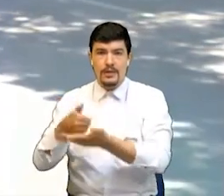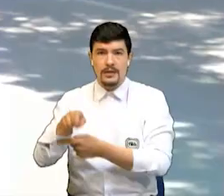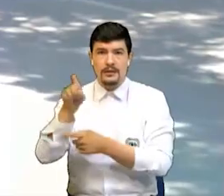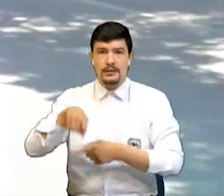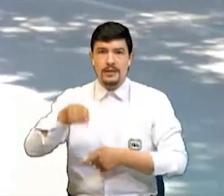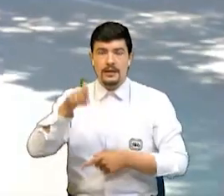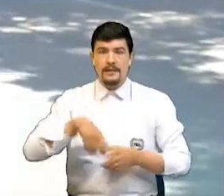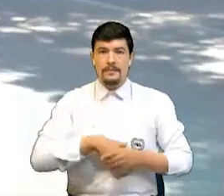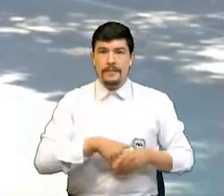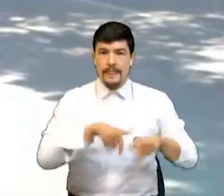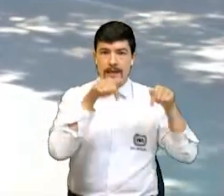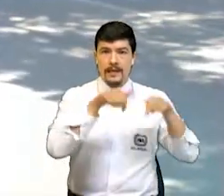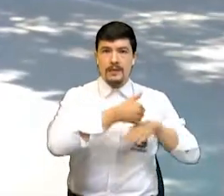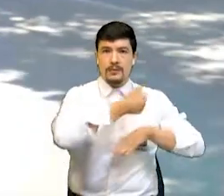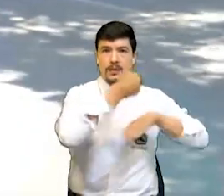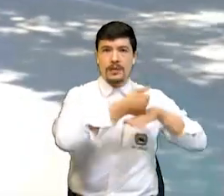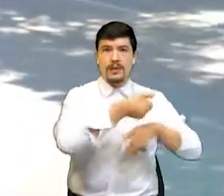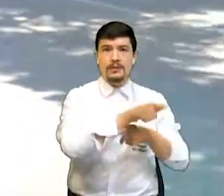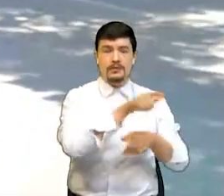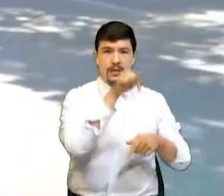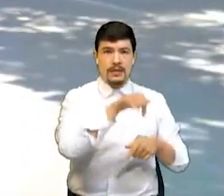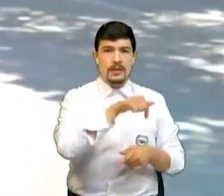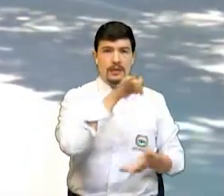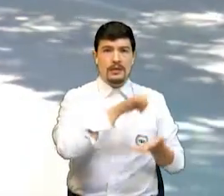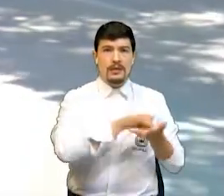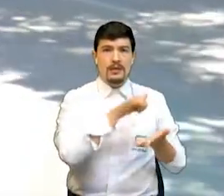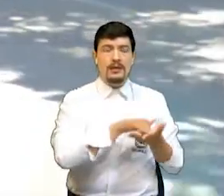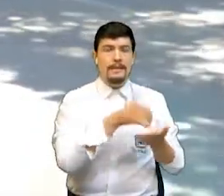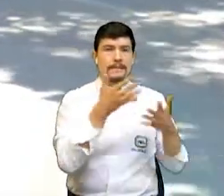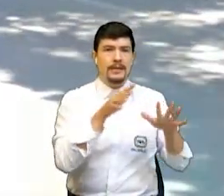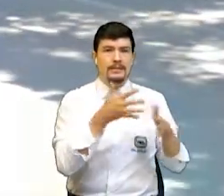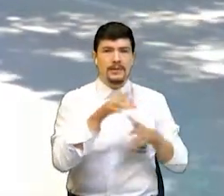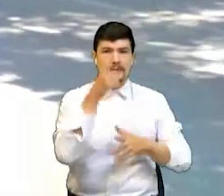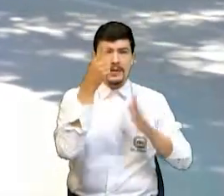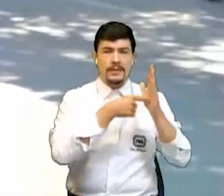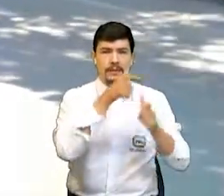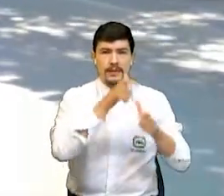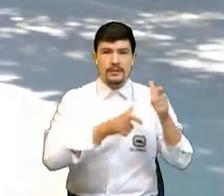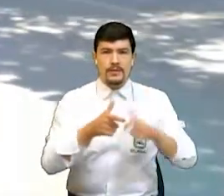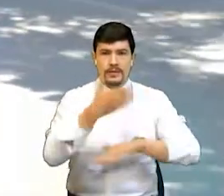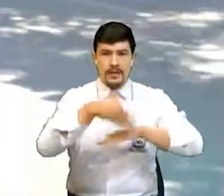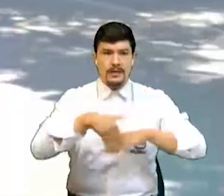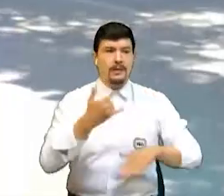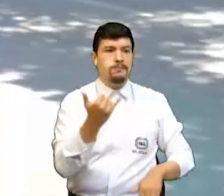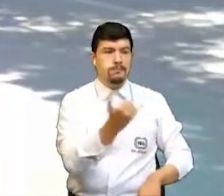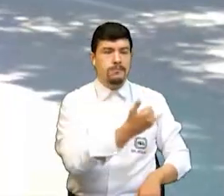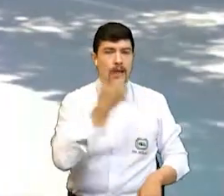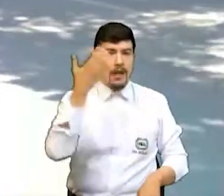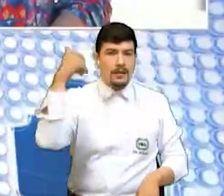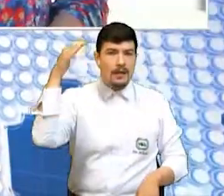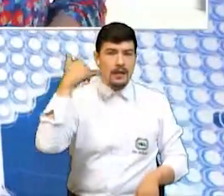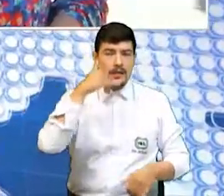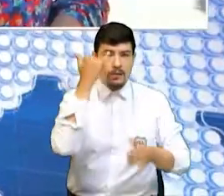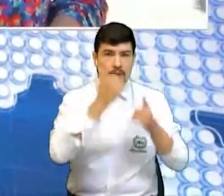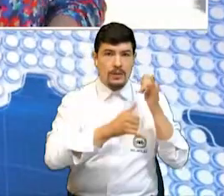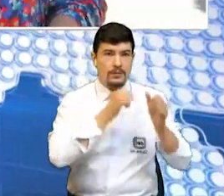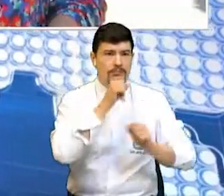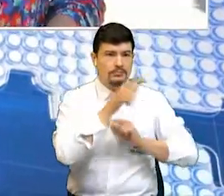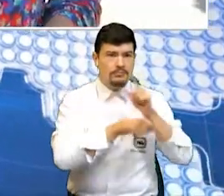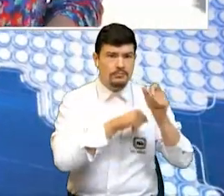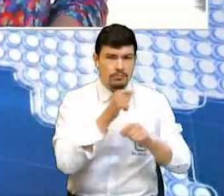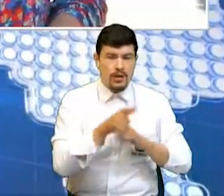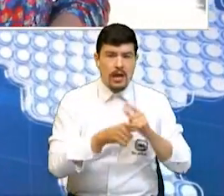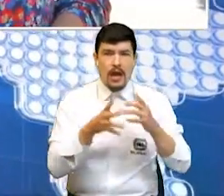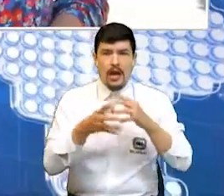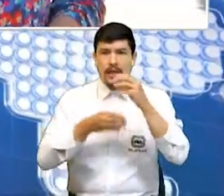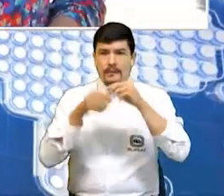bien según las autoridades del norte de santander son cerca de 1000 habitantes de calle que existen en el último censo que se realizó asimismo